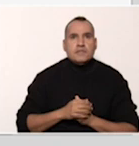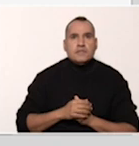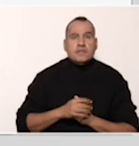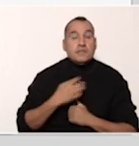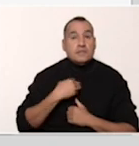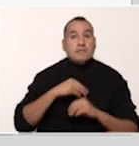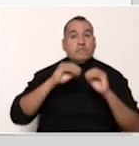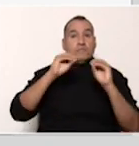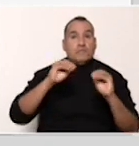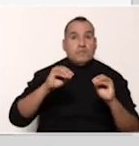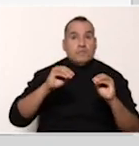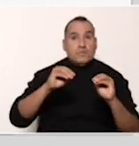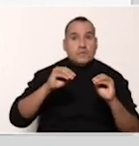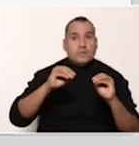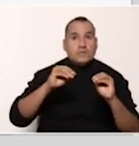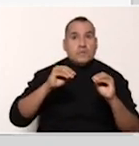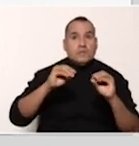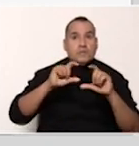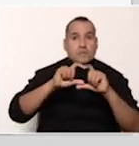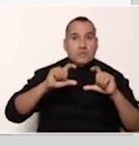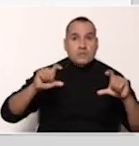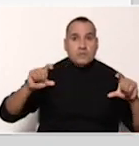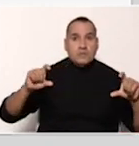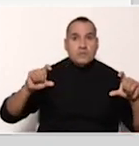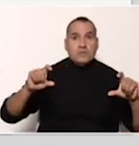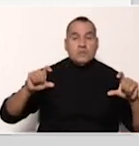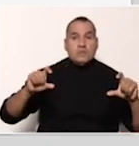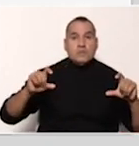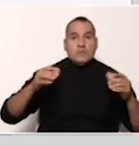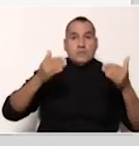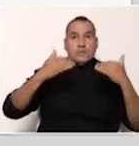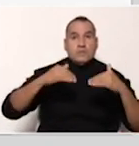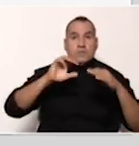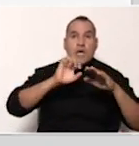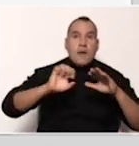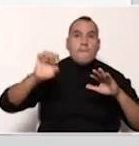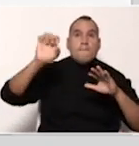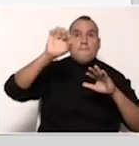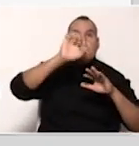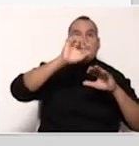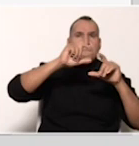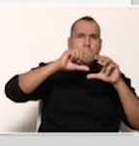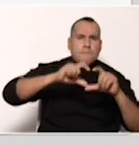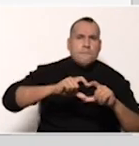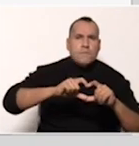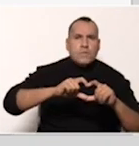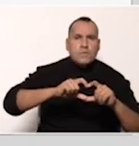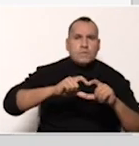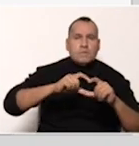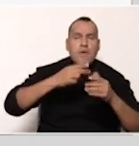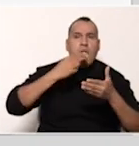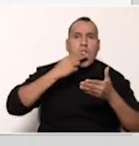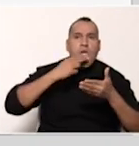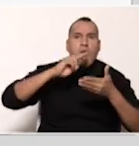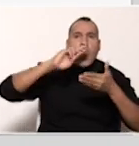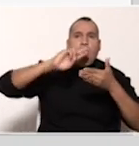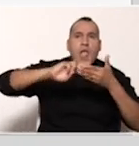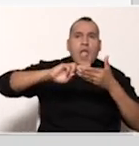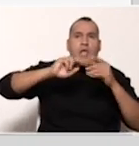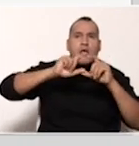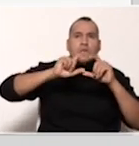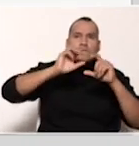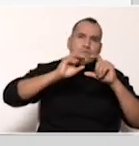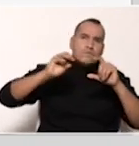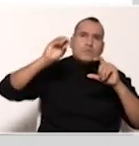poder utilizar un supraíndice o lo que se denomina en polinomio el exponente de la variable, debo hacer uso de la etiqueta sub para indicarle